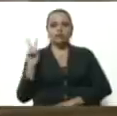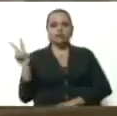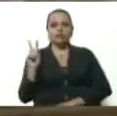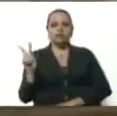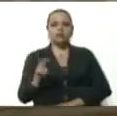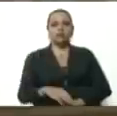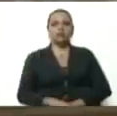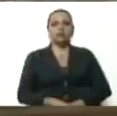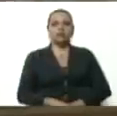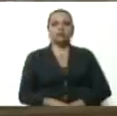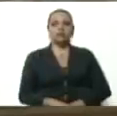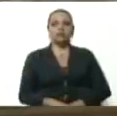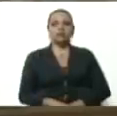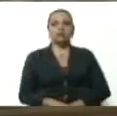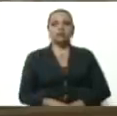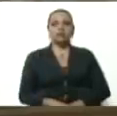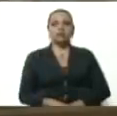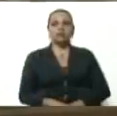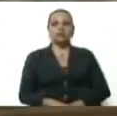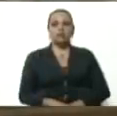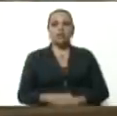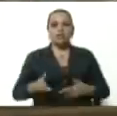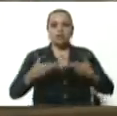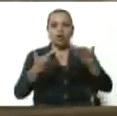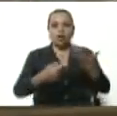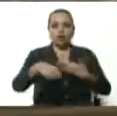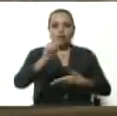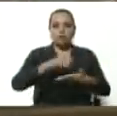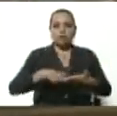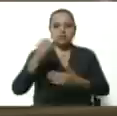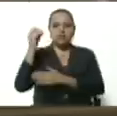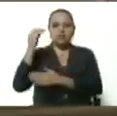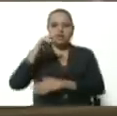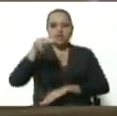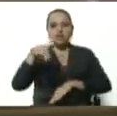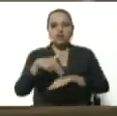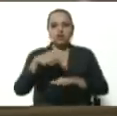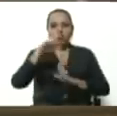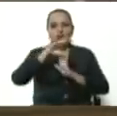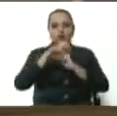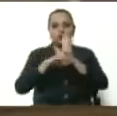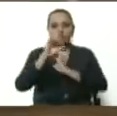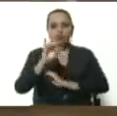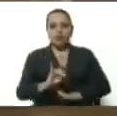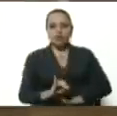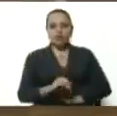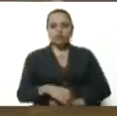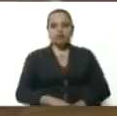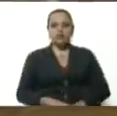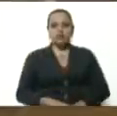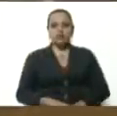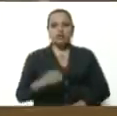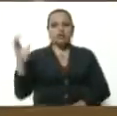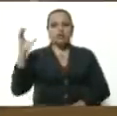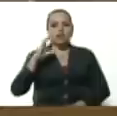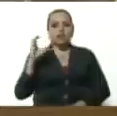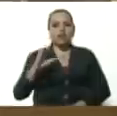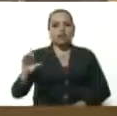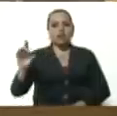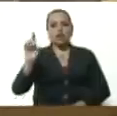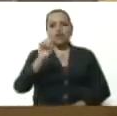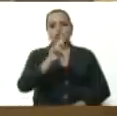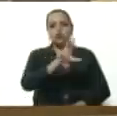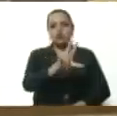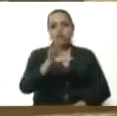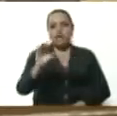de Venezuela, dado y firmado en la Asamblea Nacional Constituyente en Caracas a los